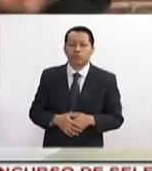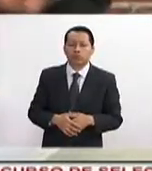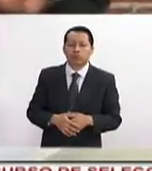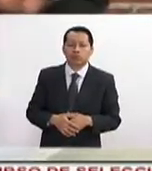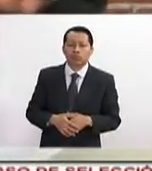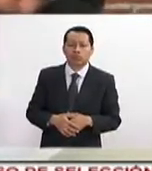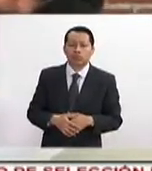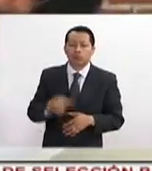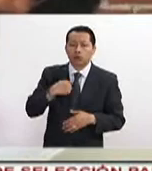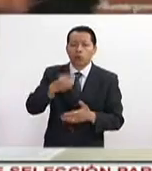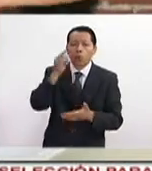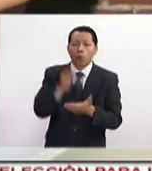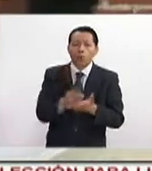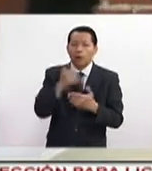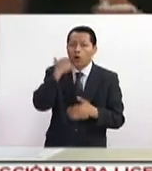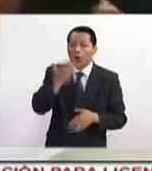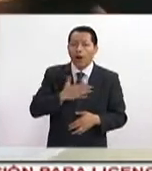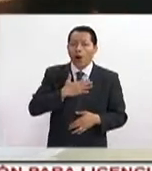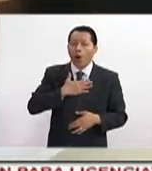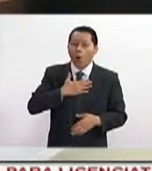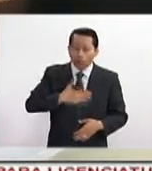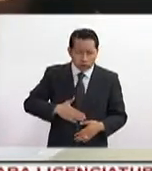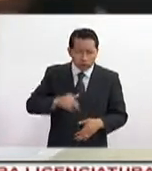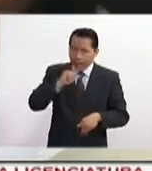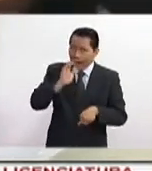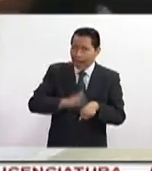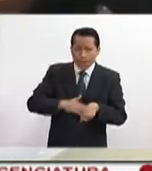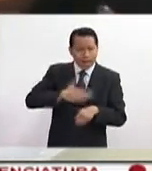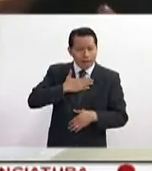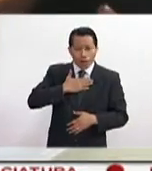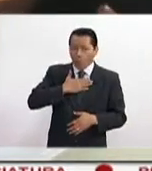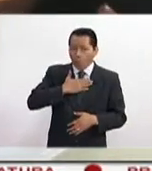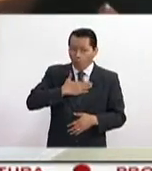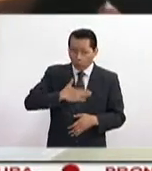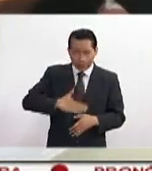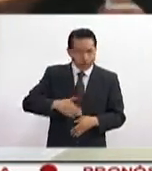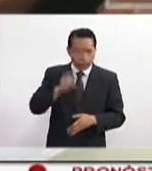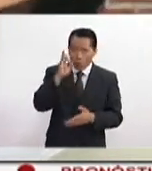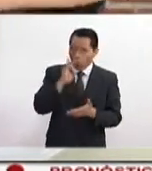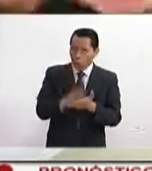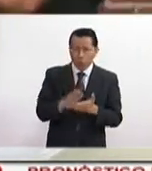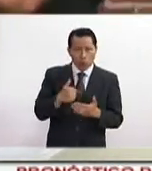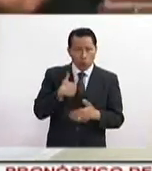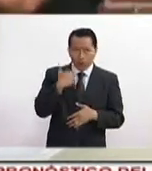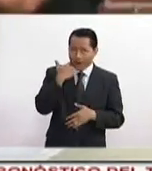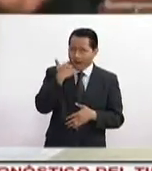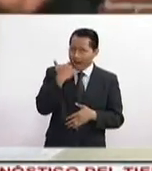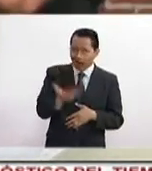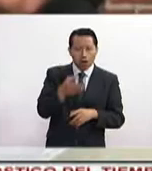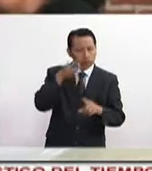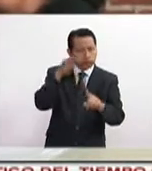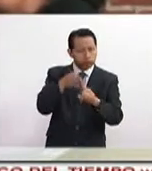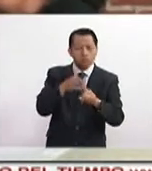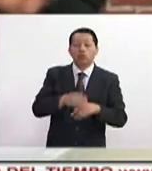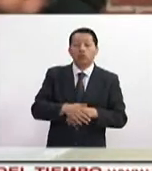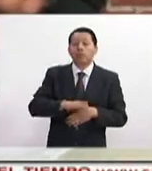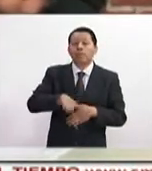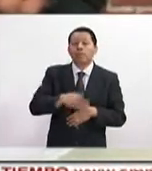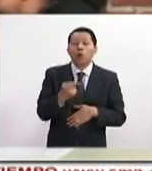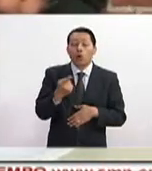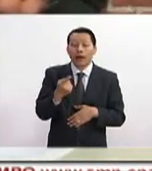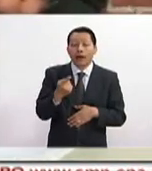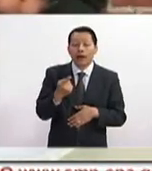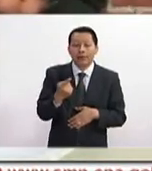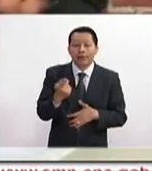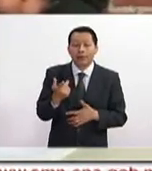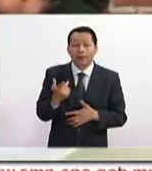Lo único que yo quiero es justicia, nada más. Justicia es lo único que pido. Porque ni